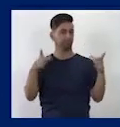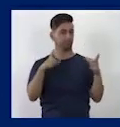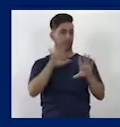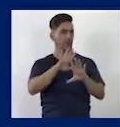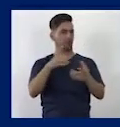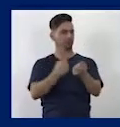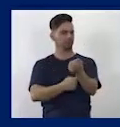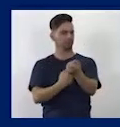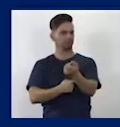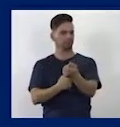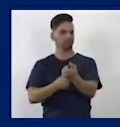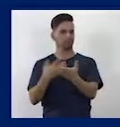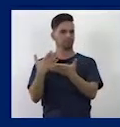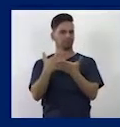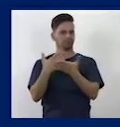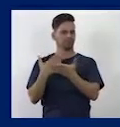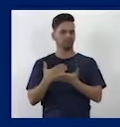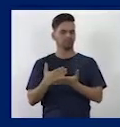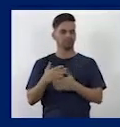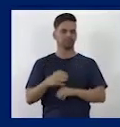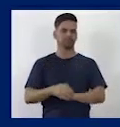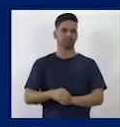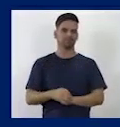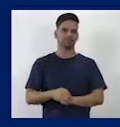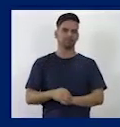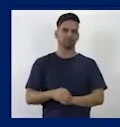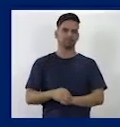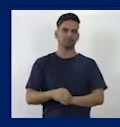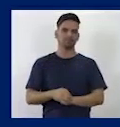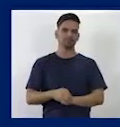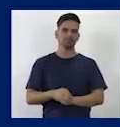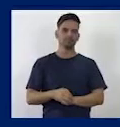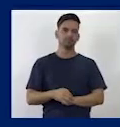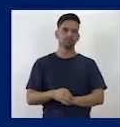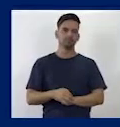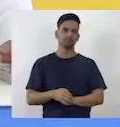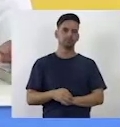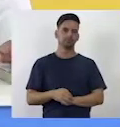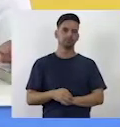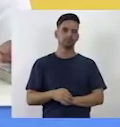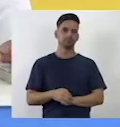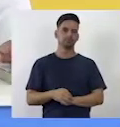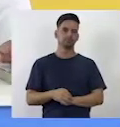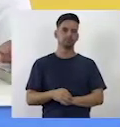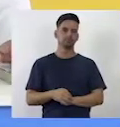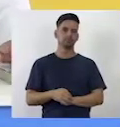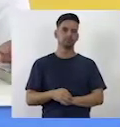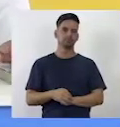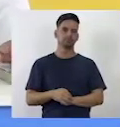20 han trabajado con ella algunos en las escuelas y otros aquí a través de tele clase